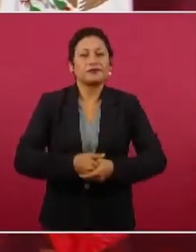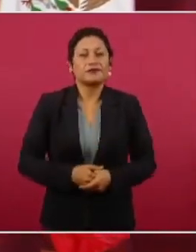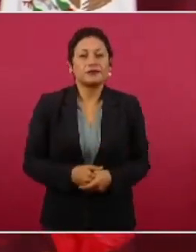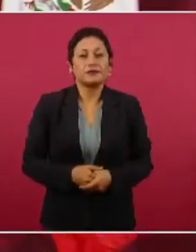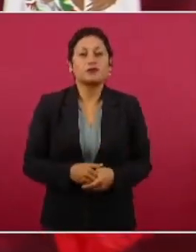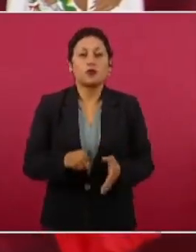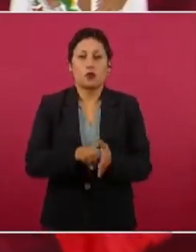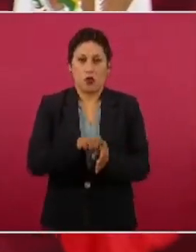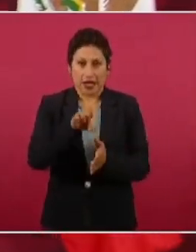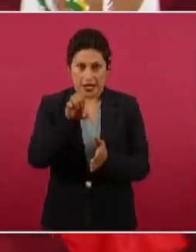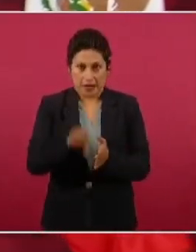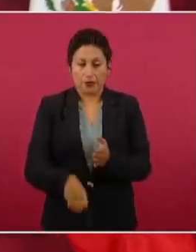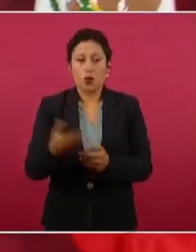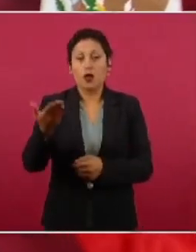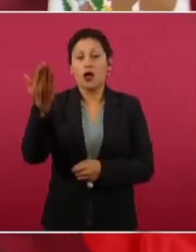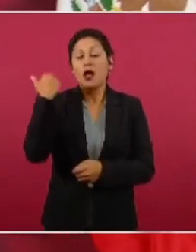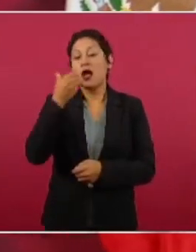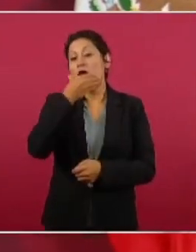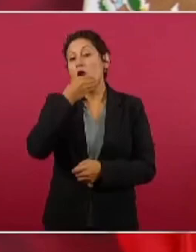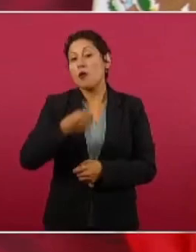Calles era el hombre fuerte,